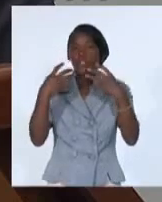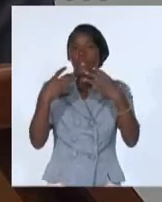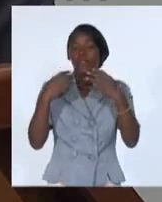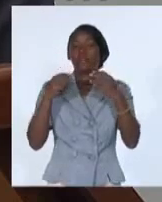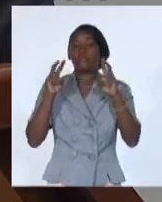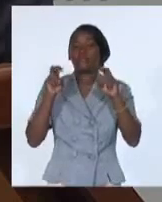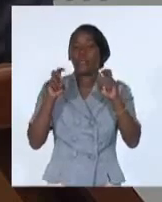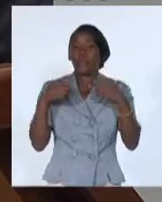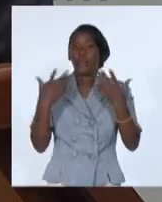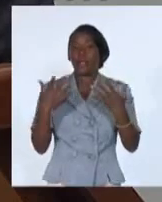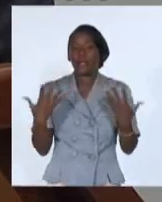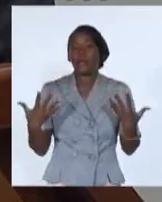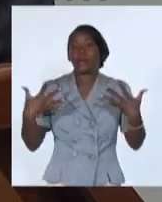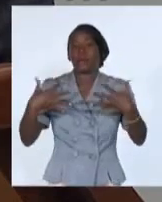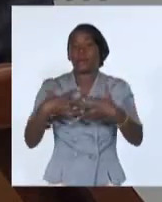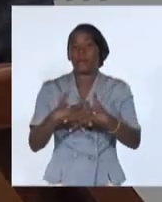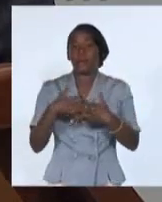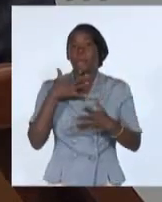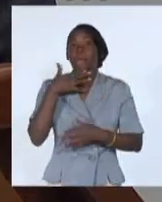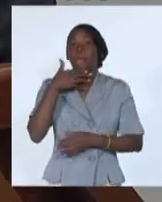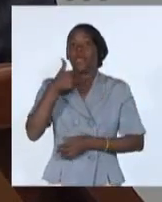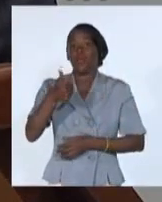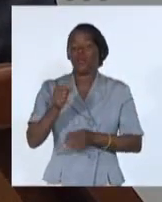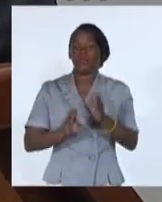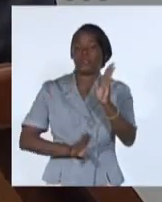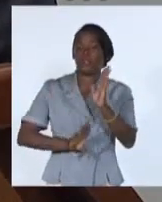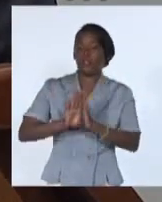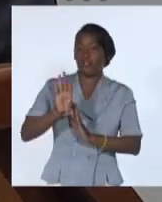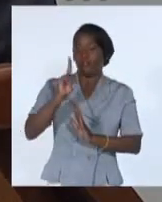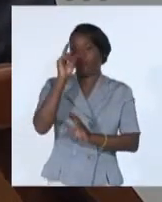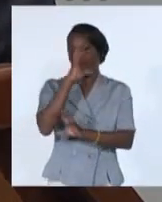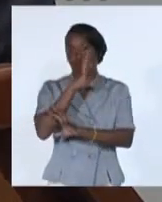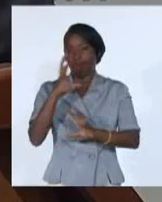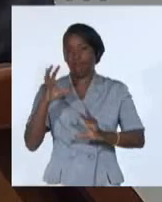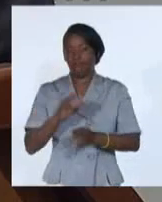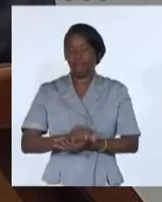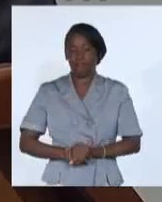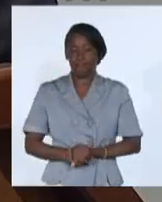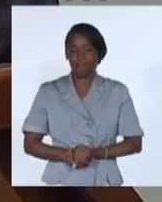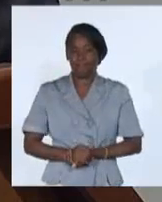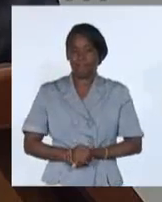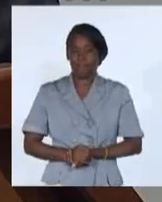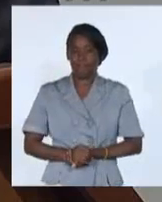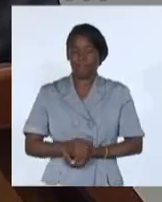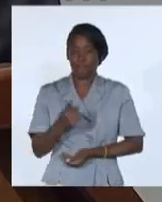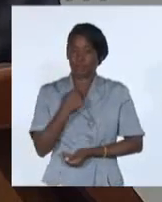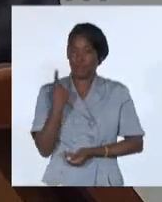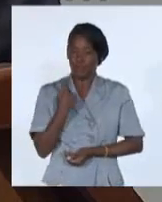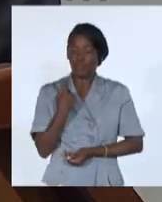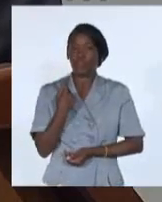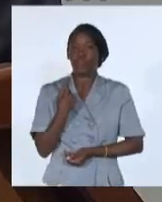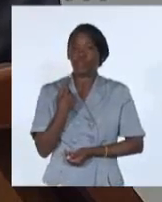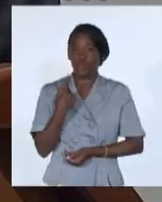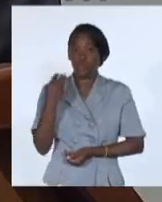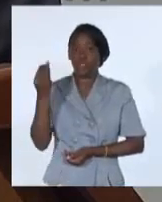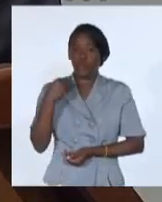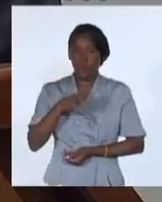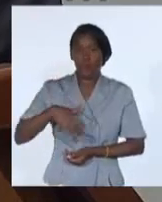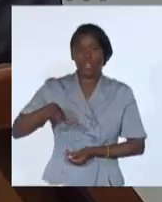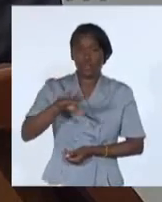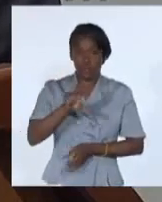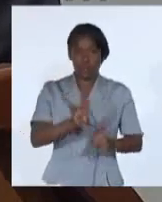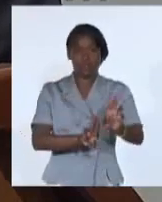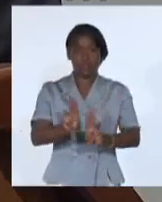para que pueda haber una mayor justicia para la inteligencia artificial y su uso. Contamos con el grupo de los 77